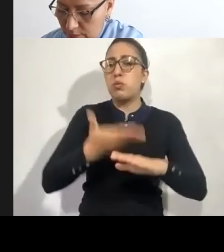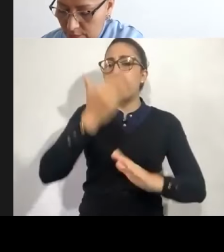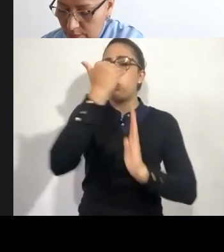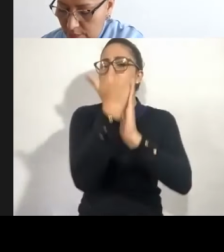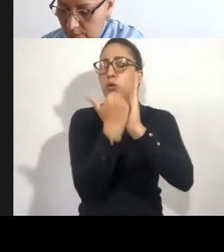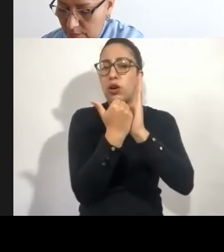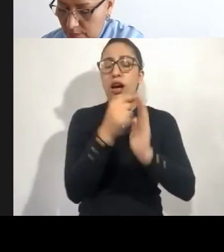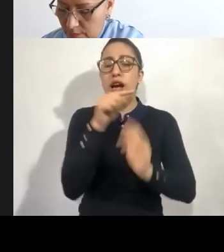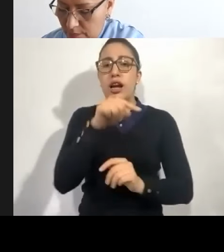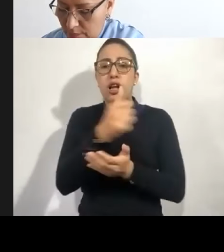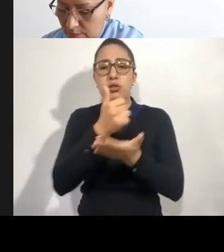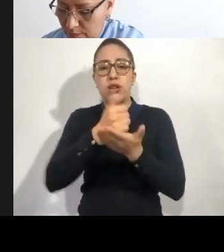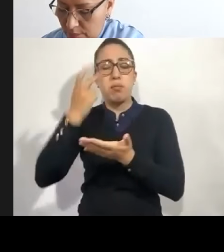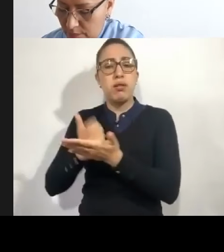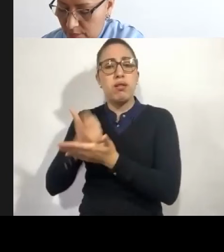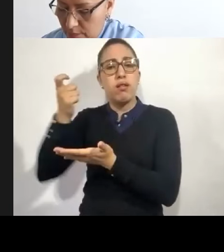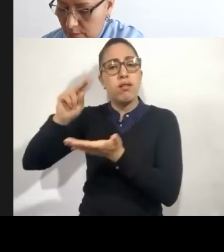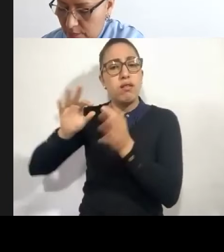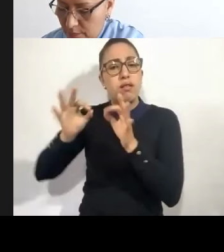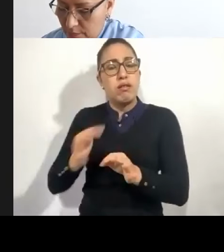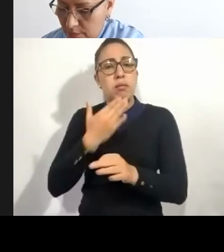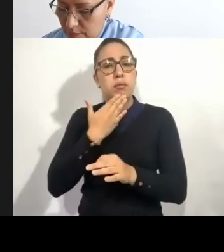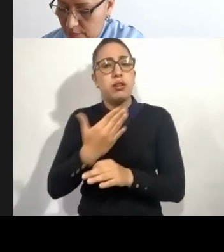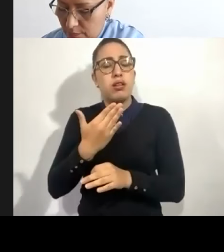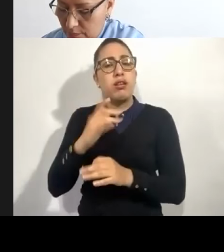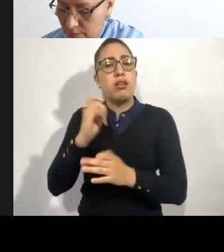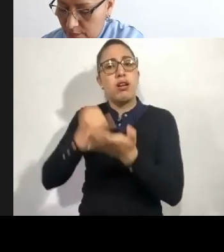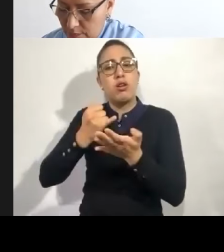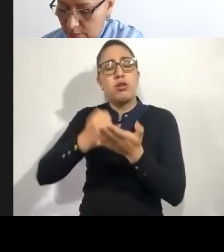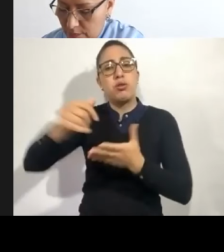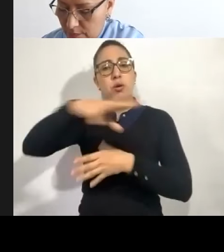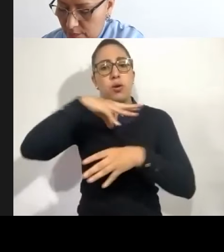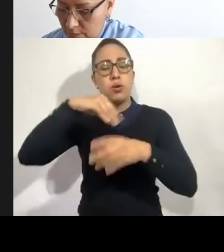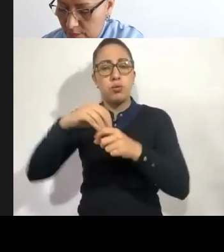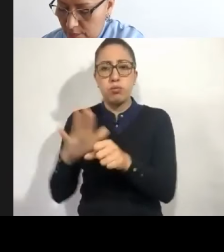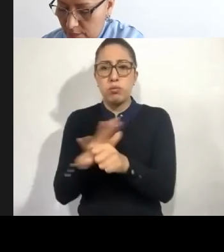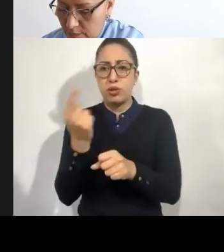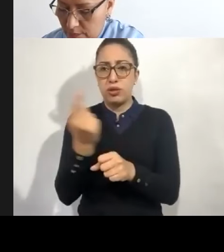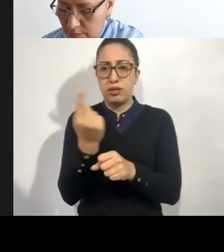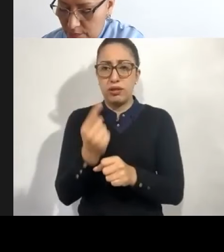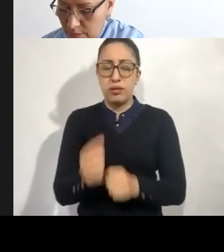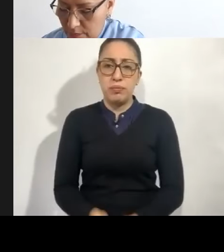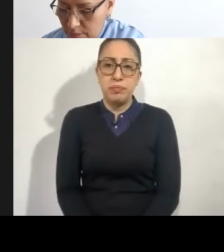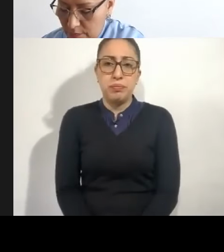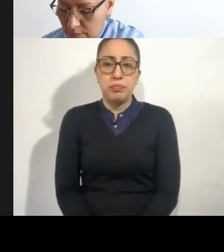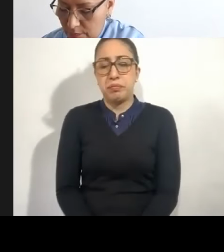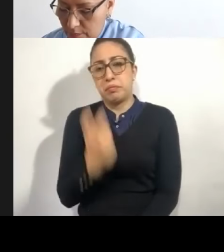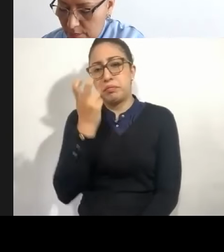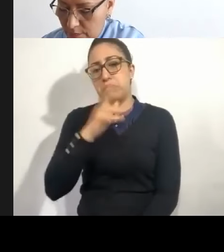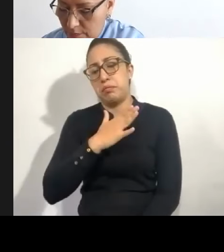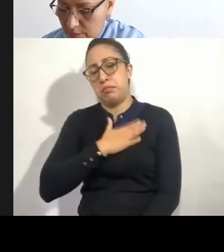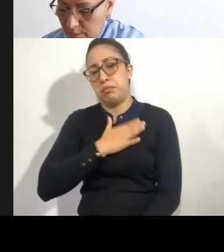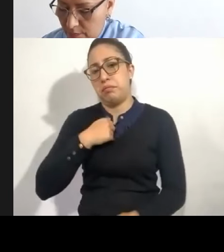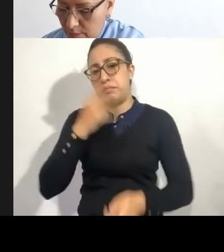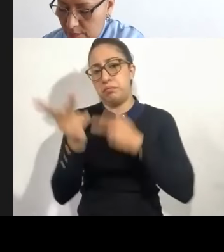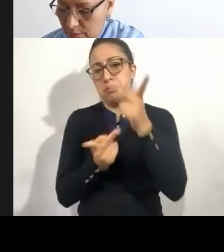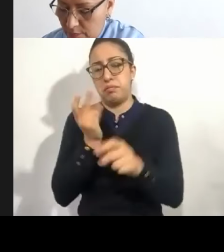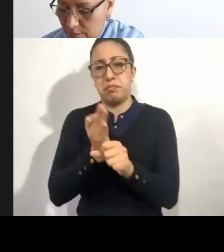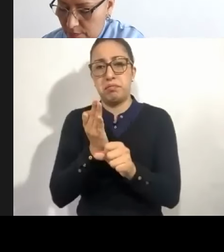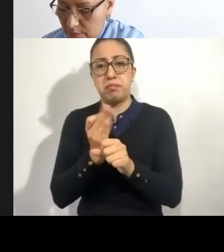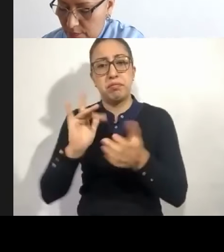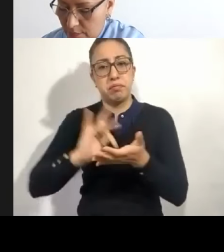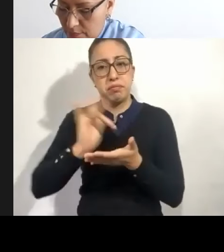solidarios, los ciudadanos de la capital en el pago de los impuestos federales? Esas serían mis preguntas en esta primera intervención. Gracias,